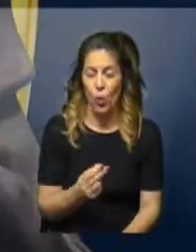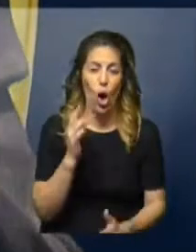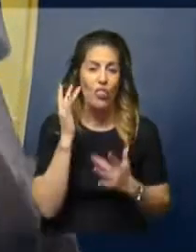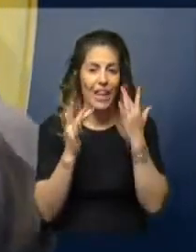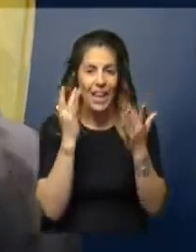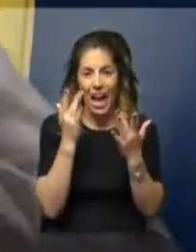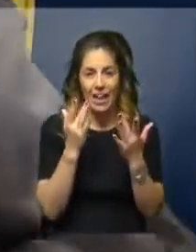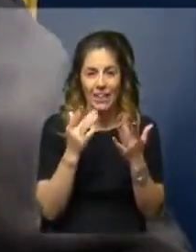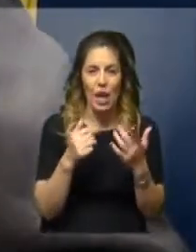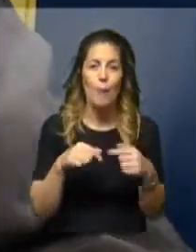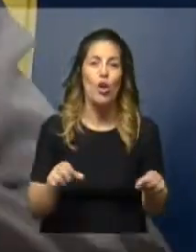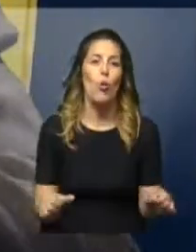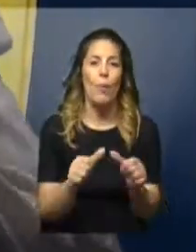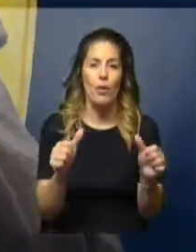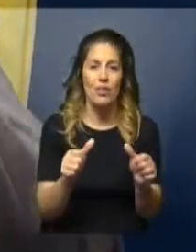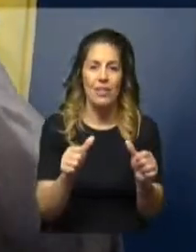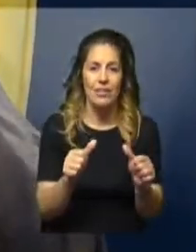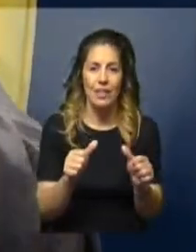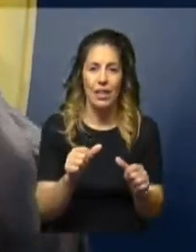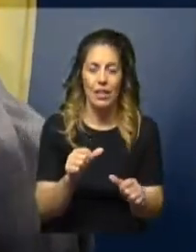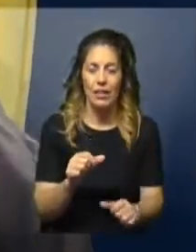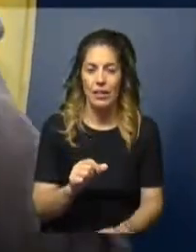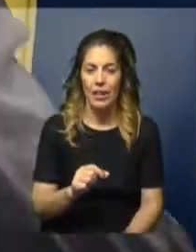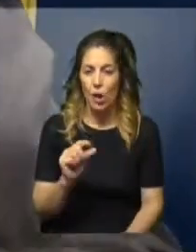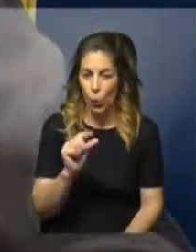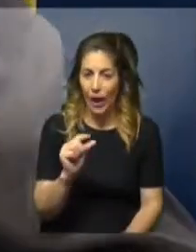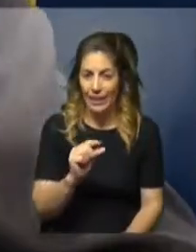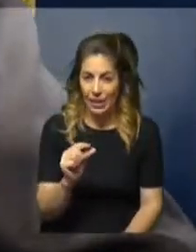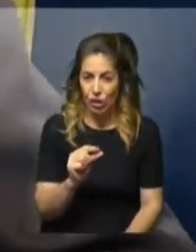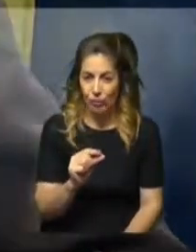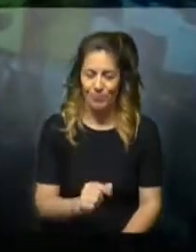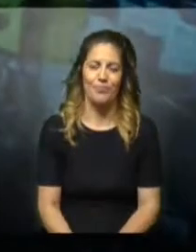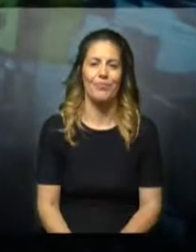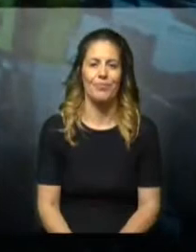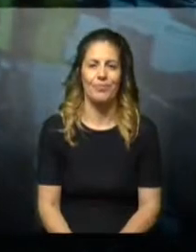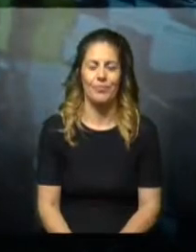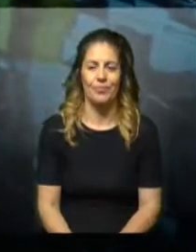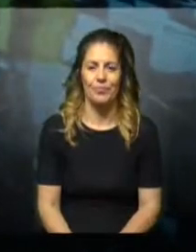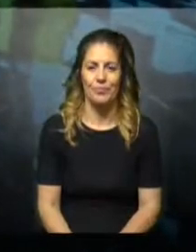arte de la caricatura pero lo vamos a hacer en un en un ratito nada más